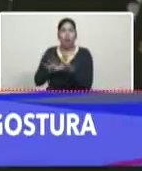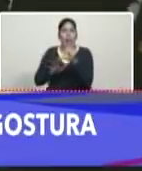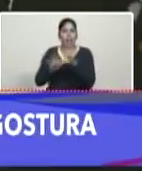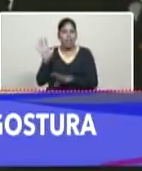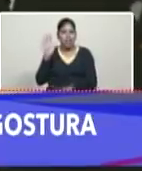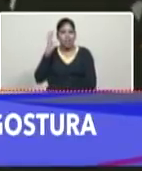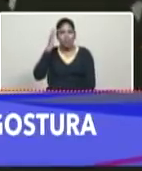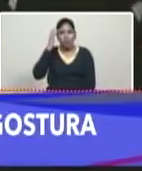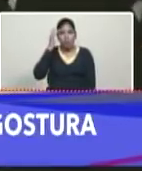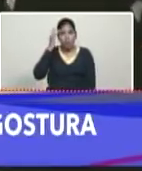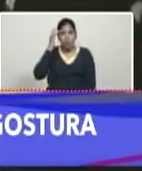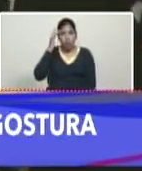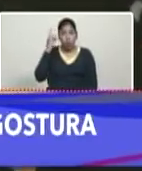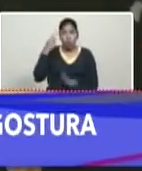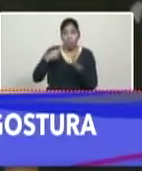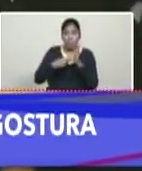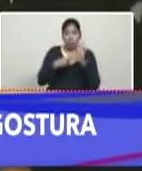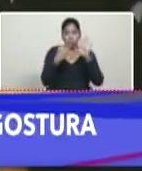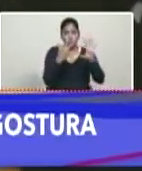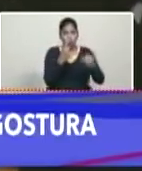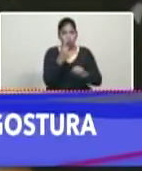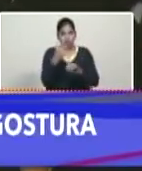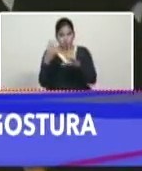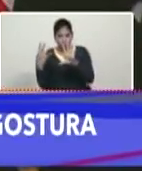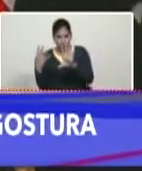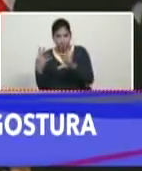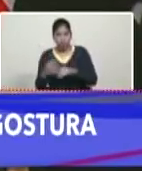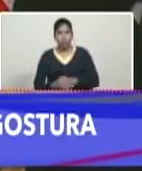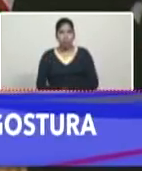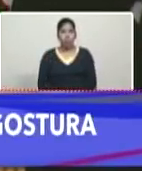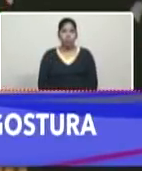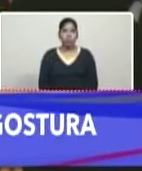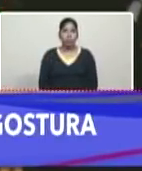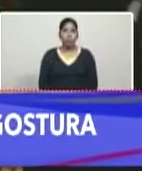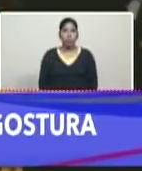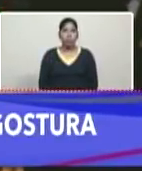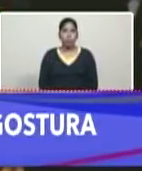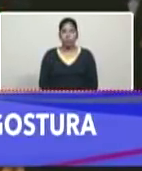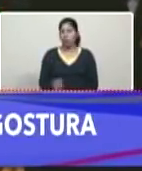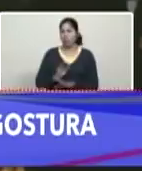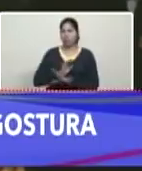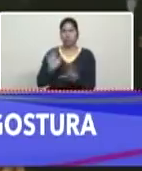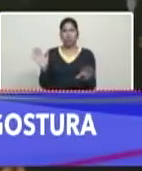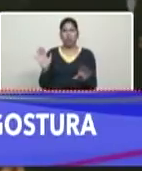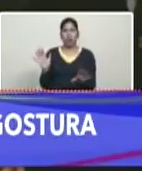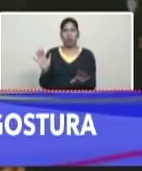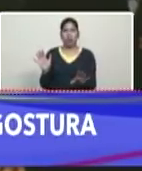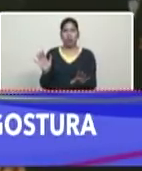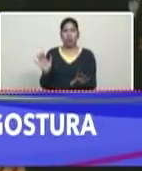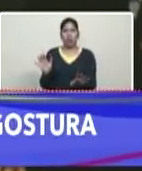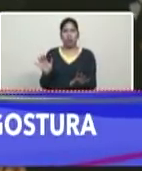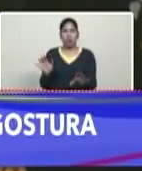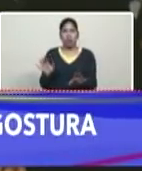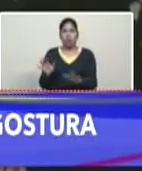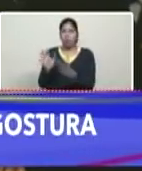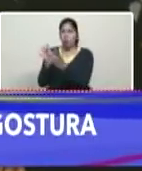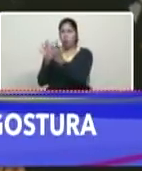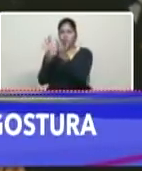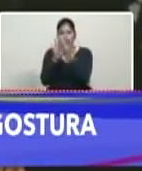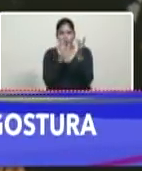15 de febrero de 1819... había logrado unir los ejércitos de